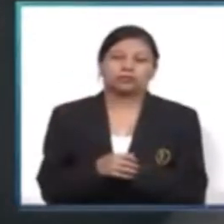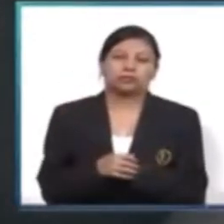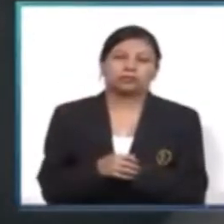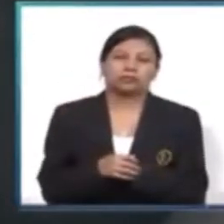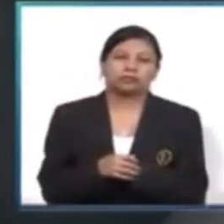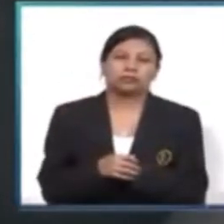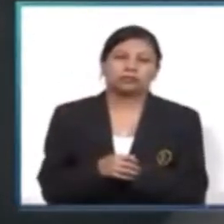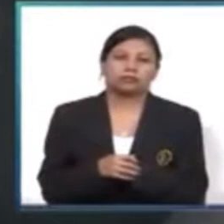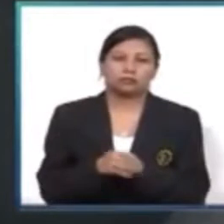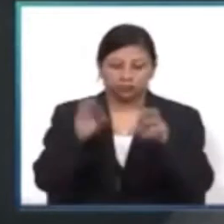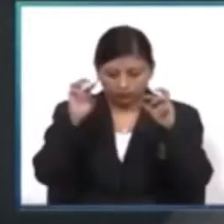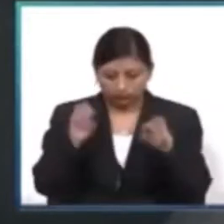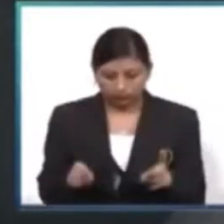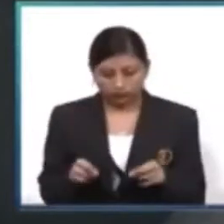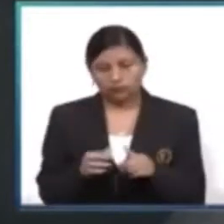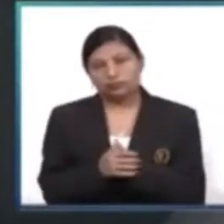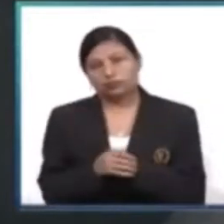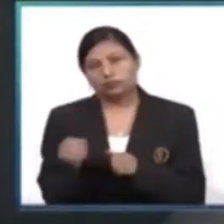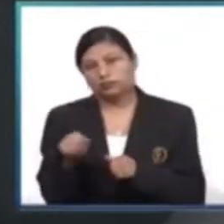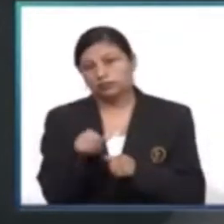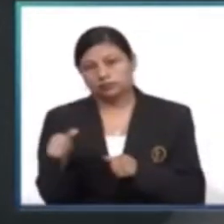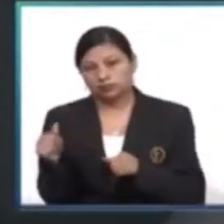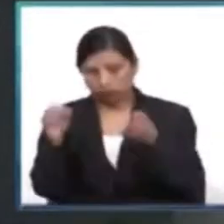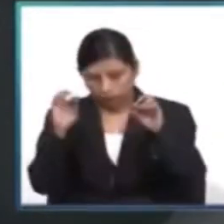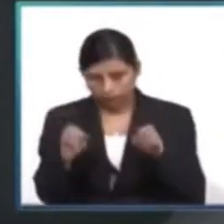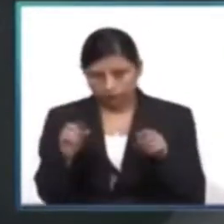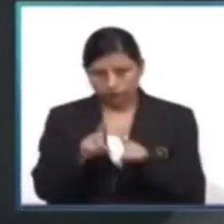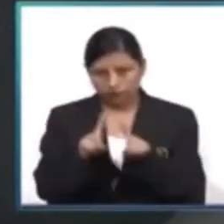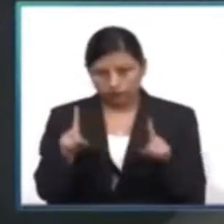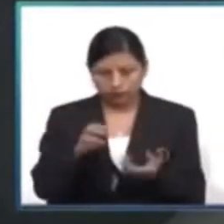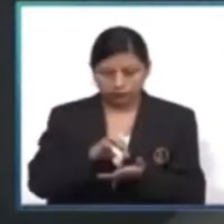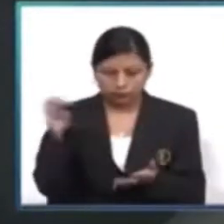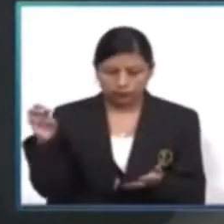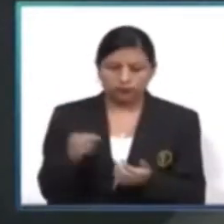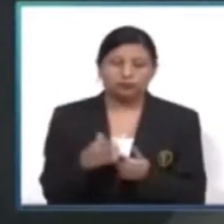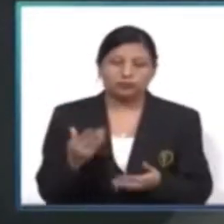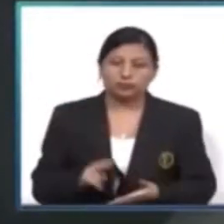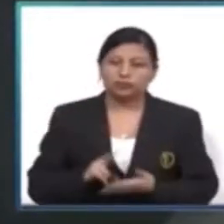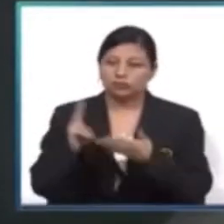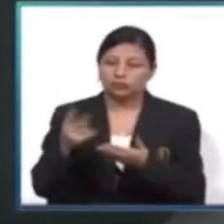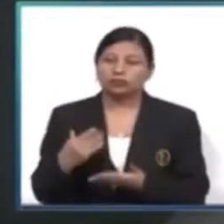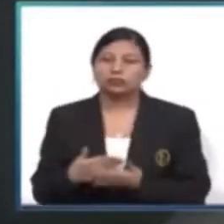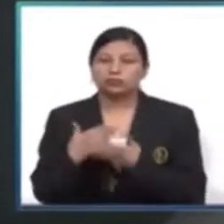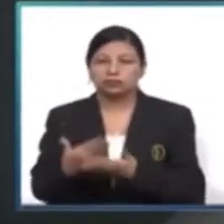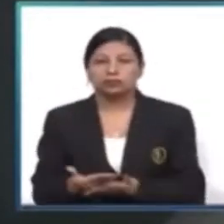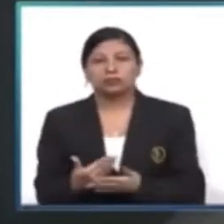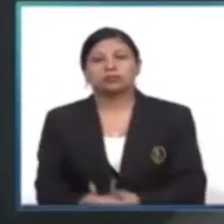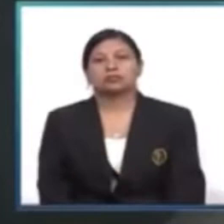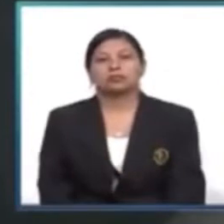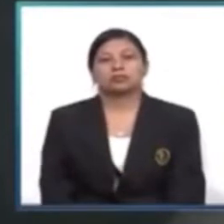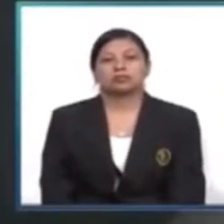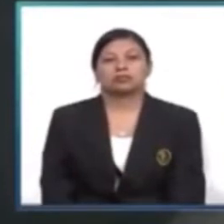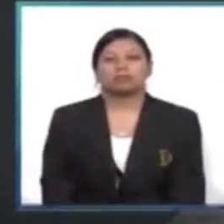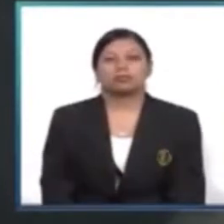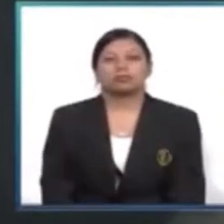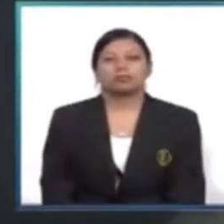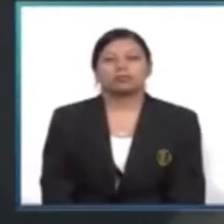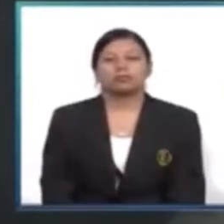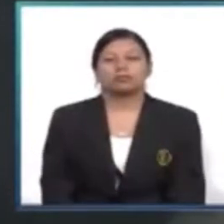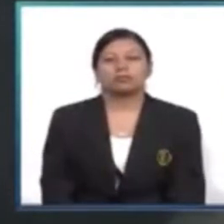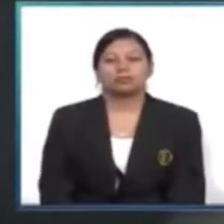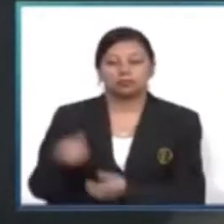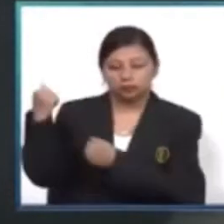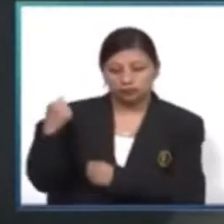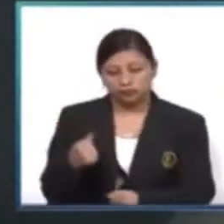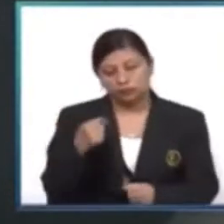ahí hay una persona de Gates y el resto son gente de los diferentes países donantes, etcétera. Obviamente la Fundación